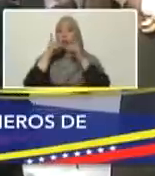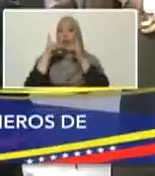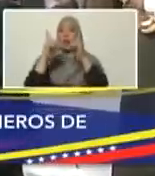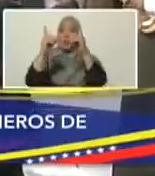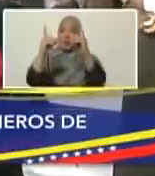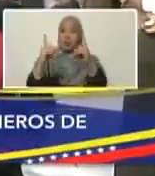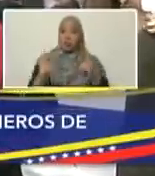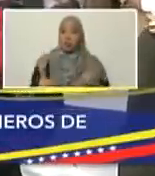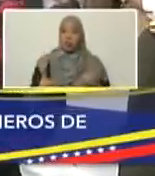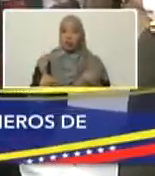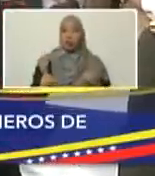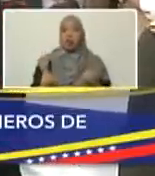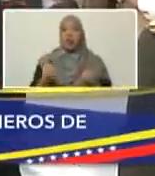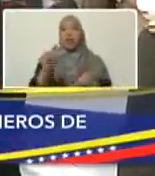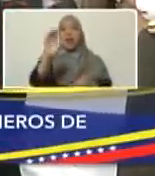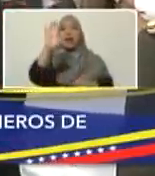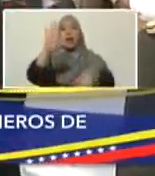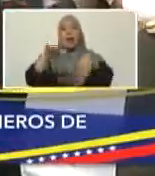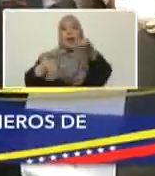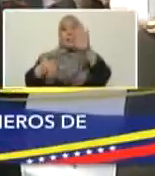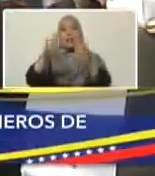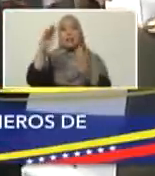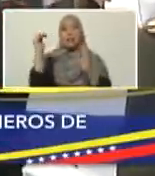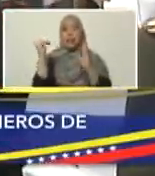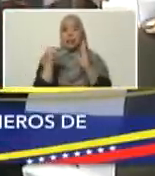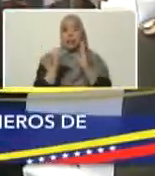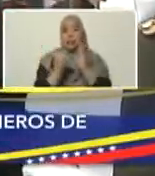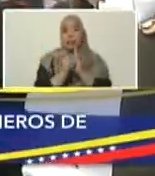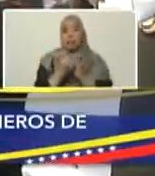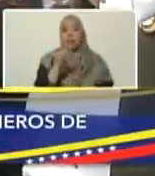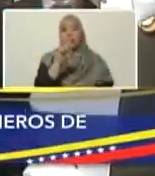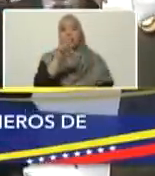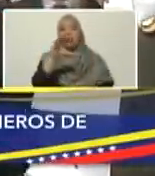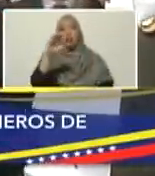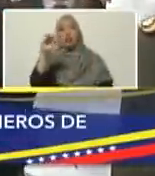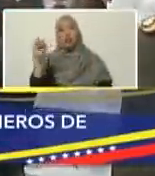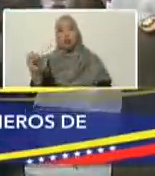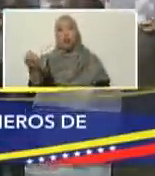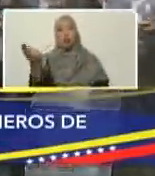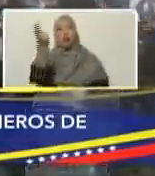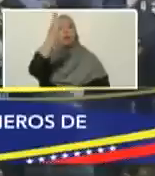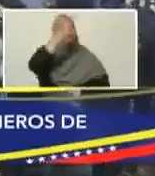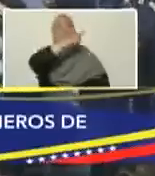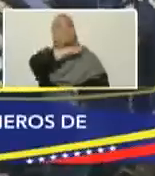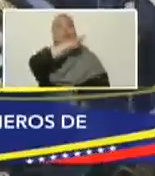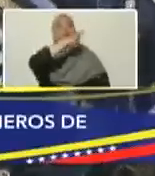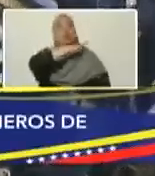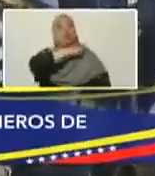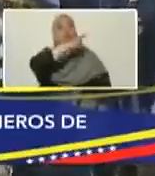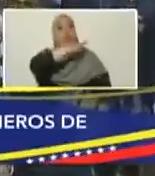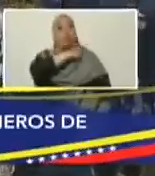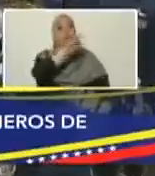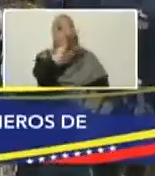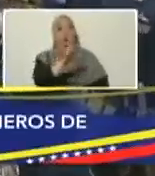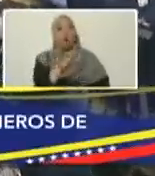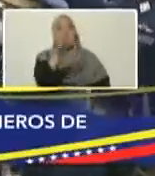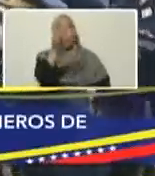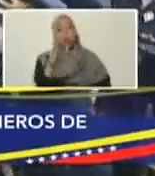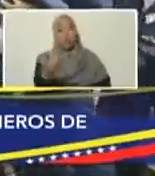con más de 15.150 ascensos en los grados de oficiales y tropa